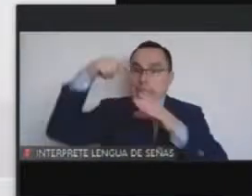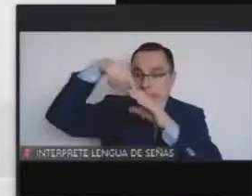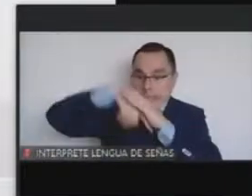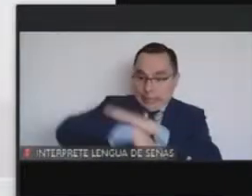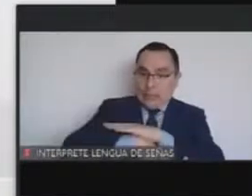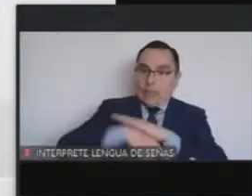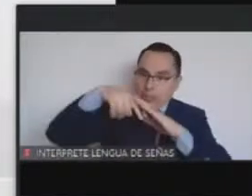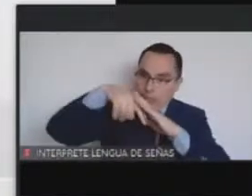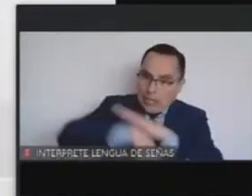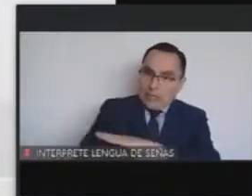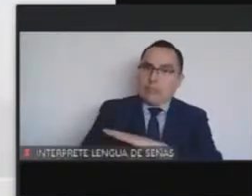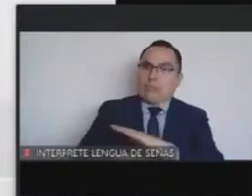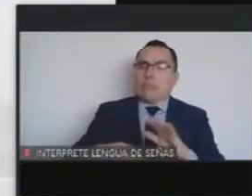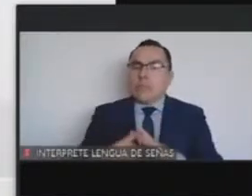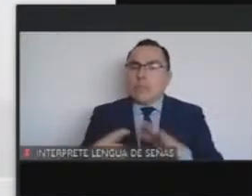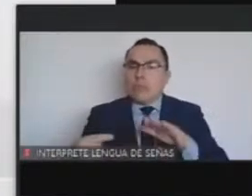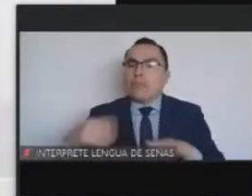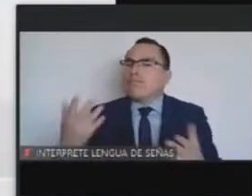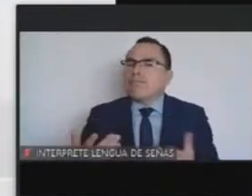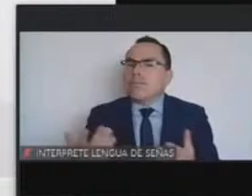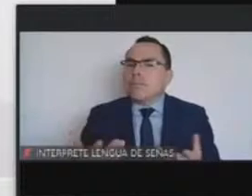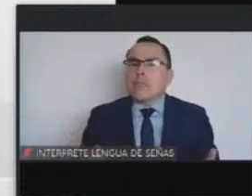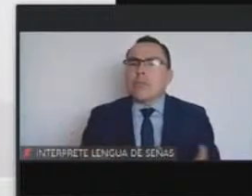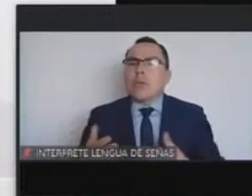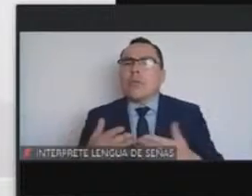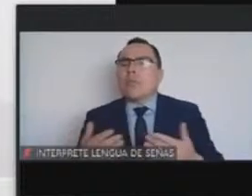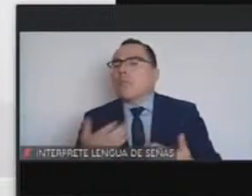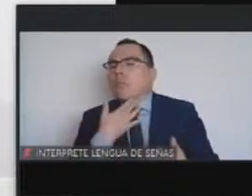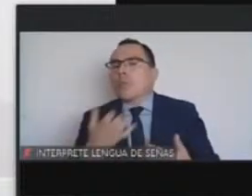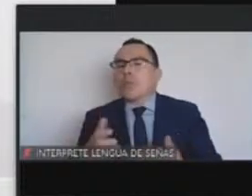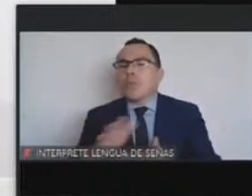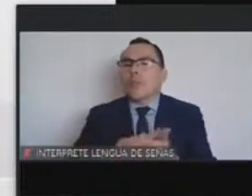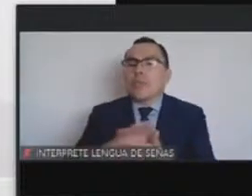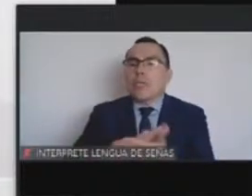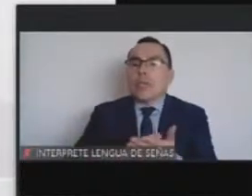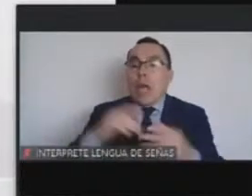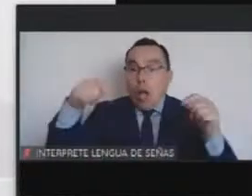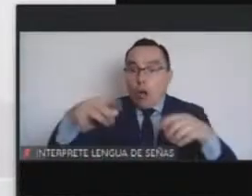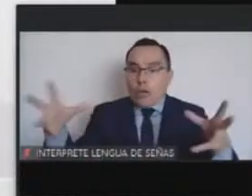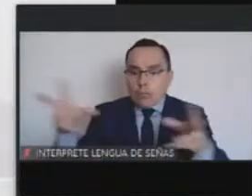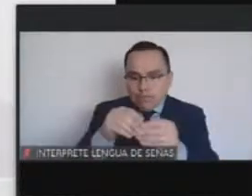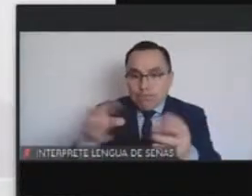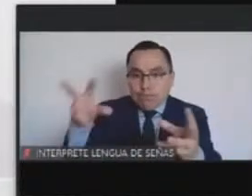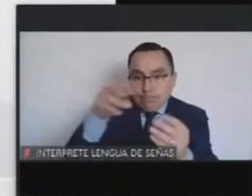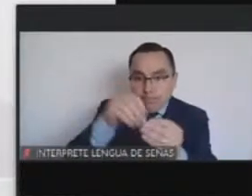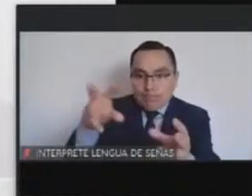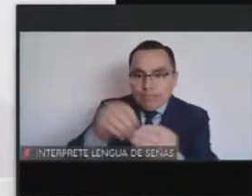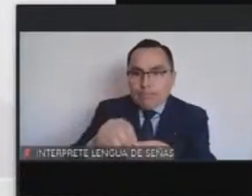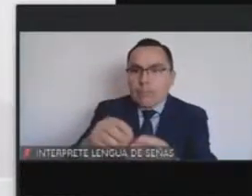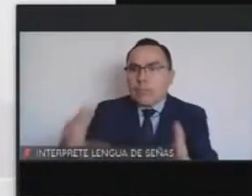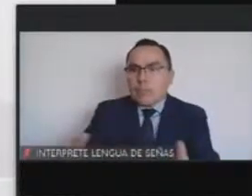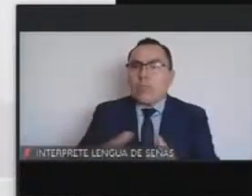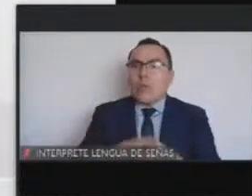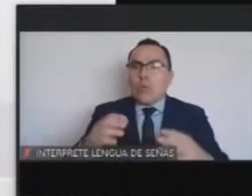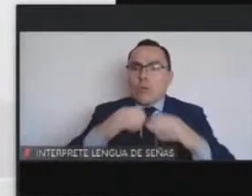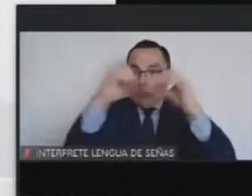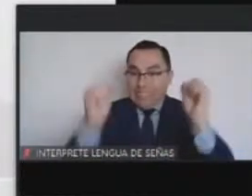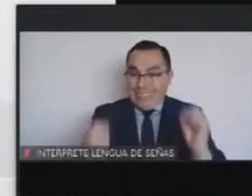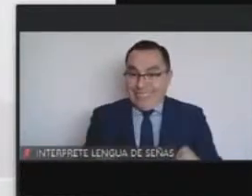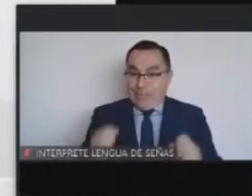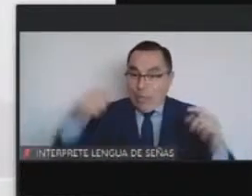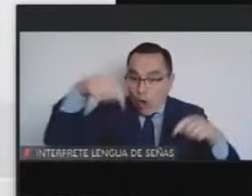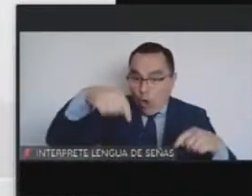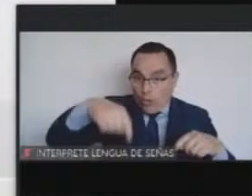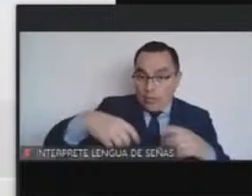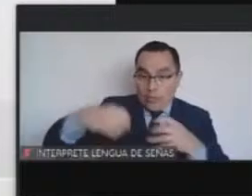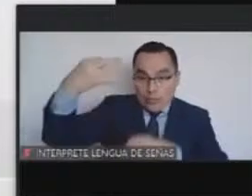una regulación sustantiva, es decir, la manera en que hemos ido reduciendo opacidad en los sistemas de designación, o por lo